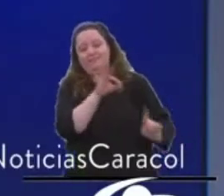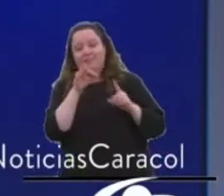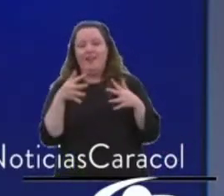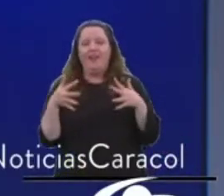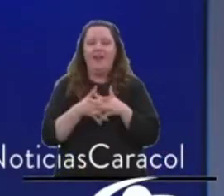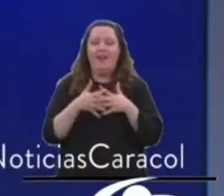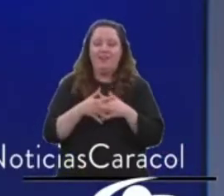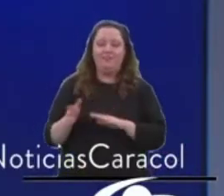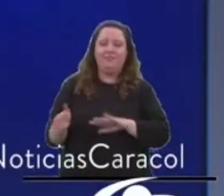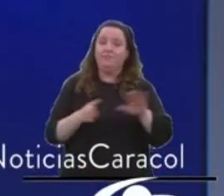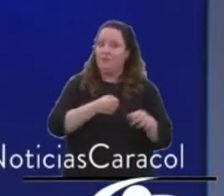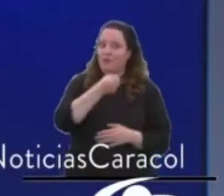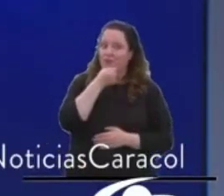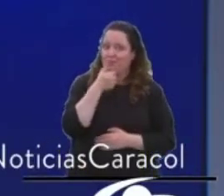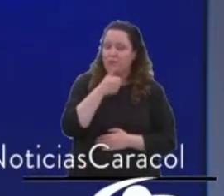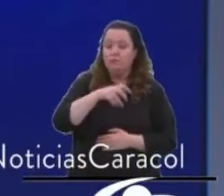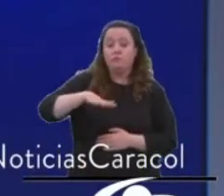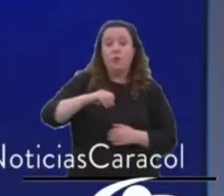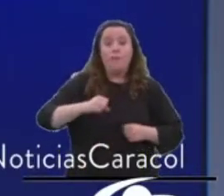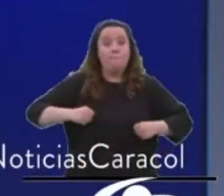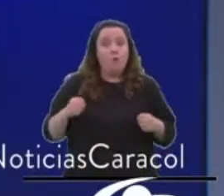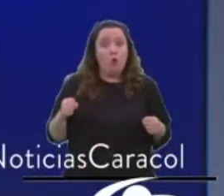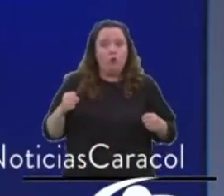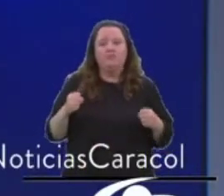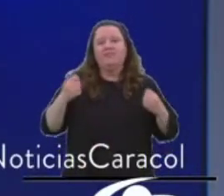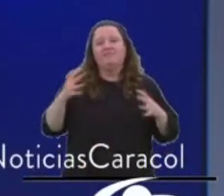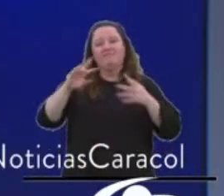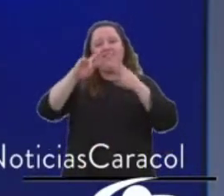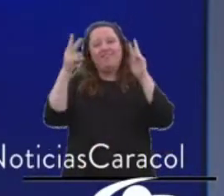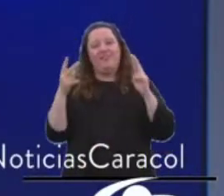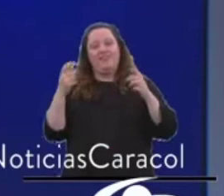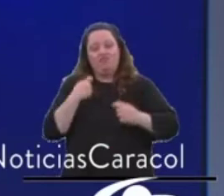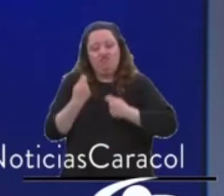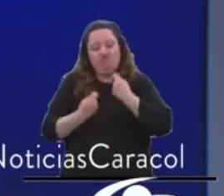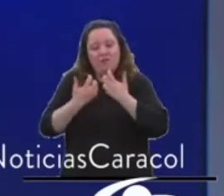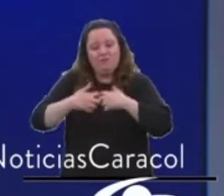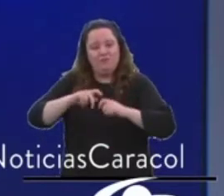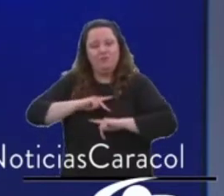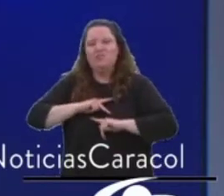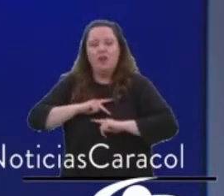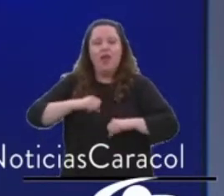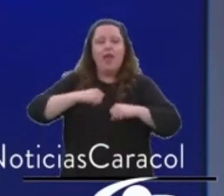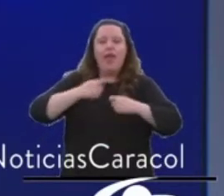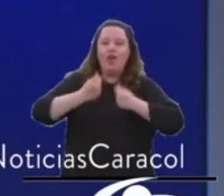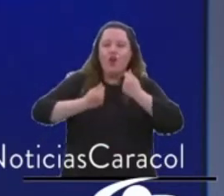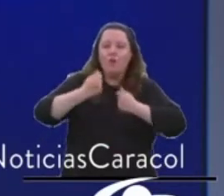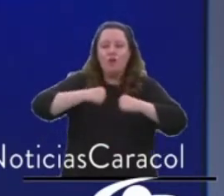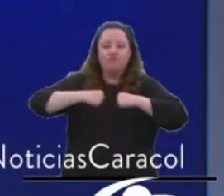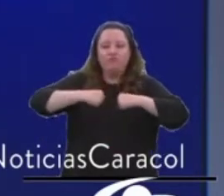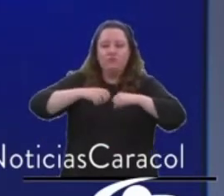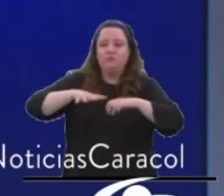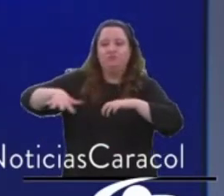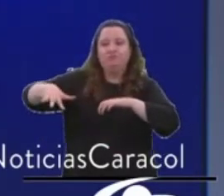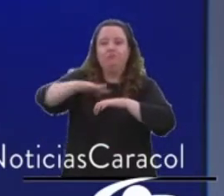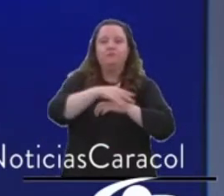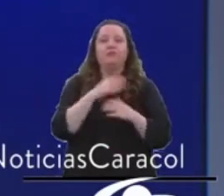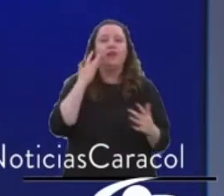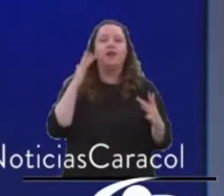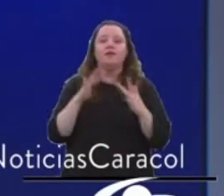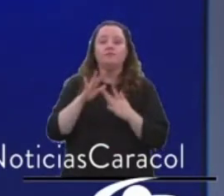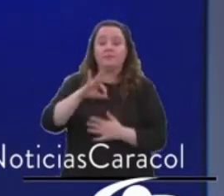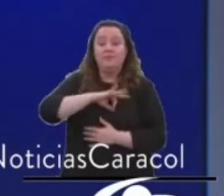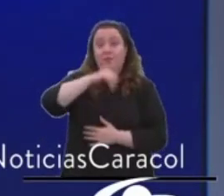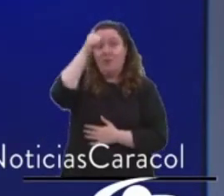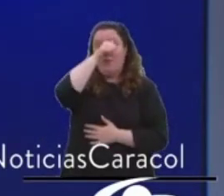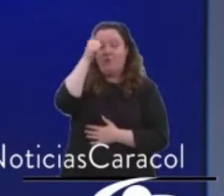Qué buena noticia. Y en Bogotá se realiza una feria de emprendimiento que promueve el proceso de reactivación económica de las regiones. El turno este fin de